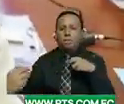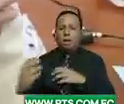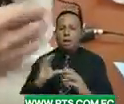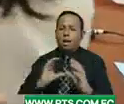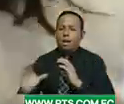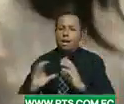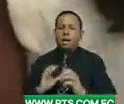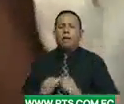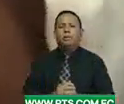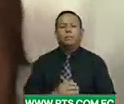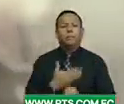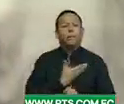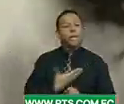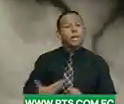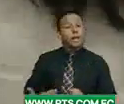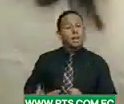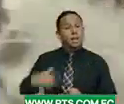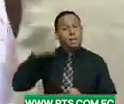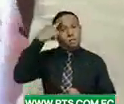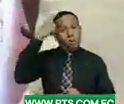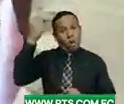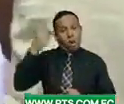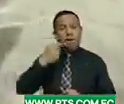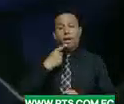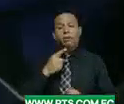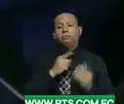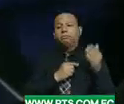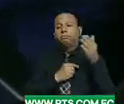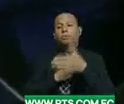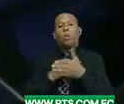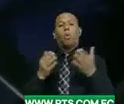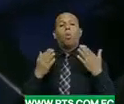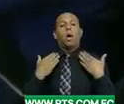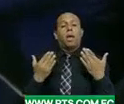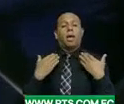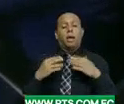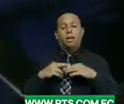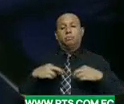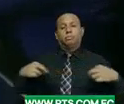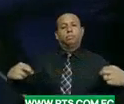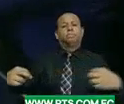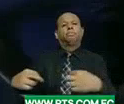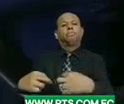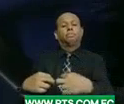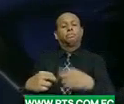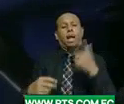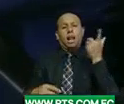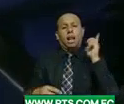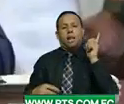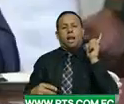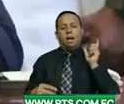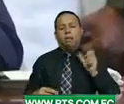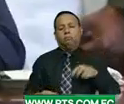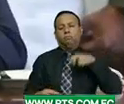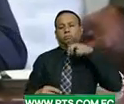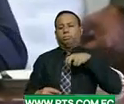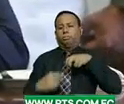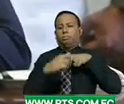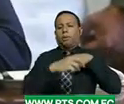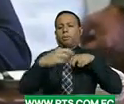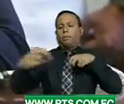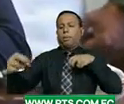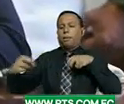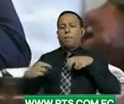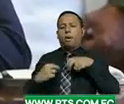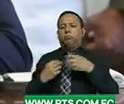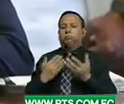El presidente Daniel Noboa llegó al puerto principal para liderar una mesa técnica interinstitucional. Aquí,